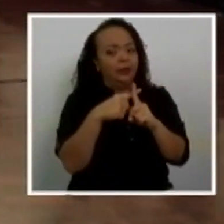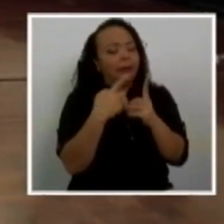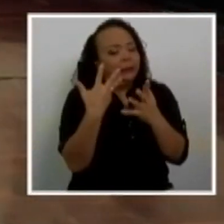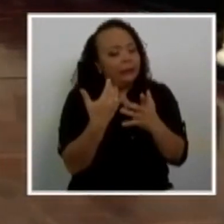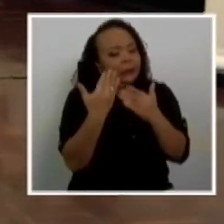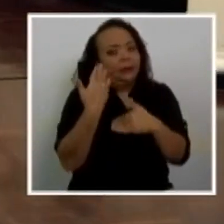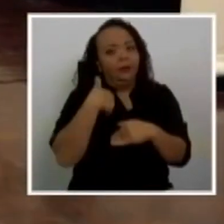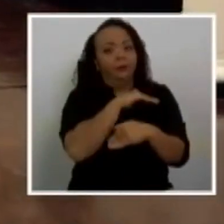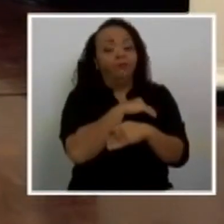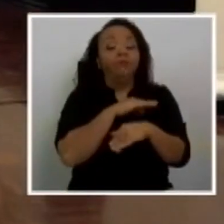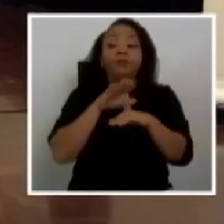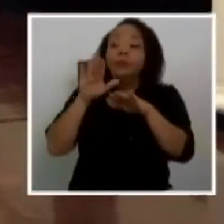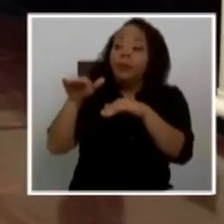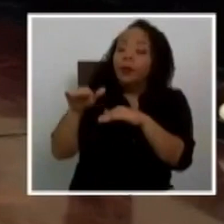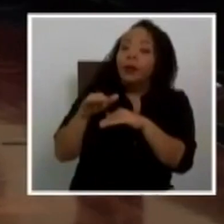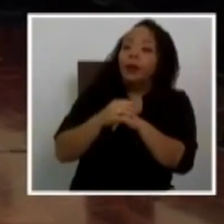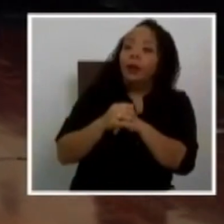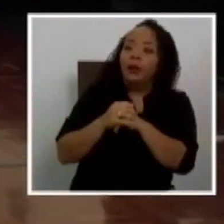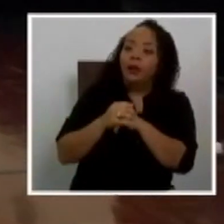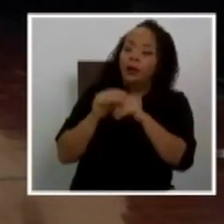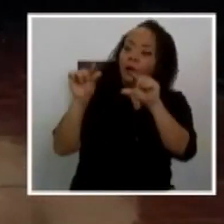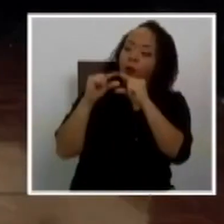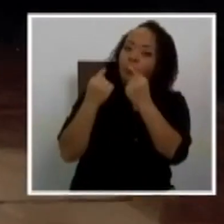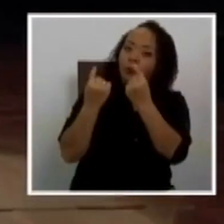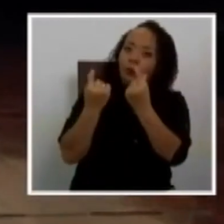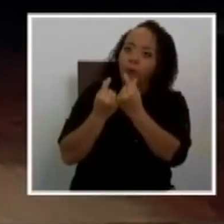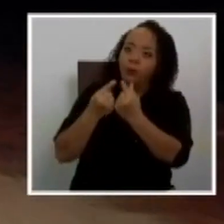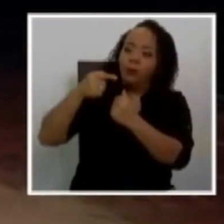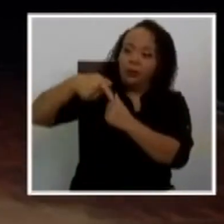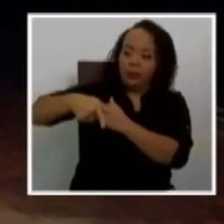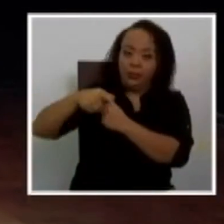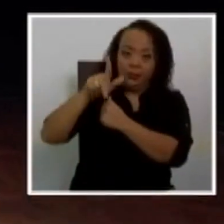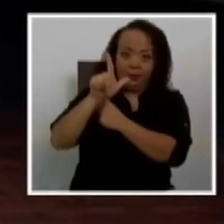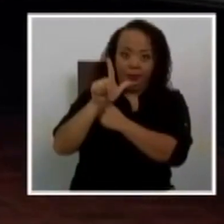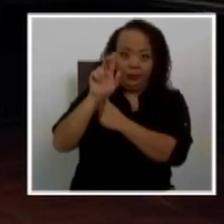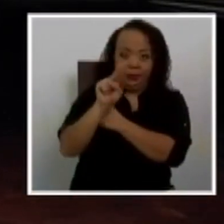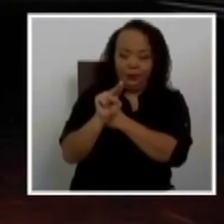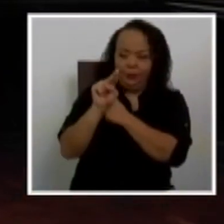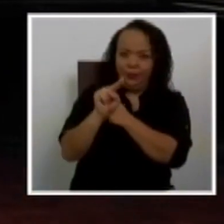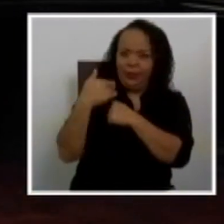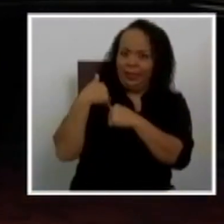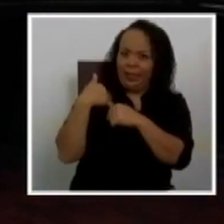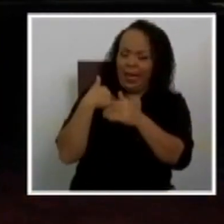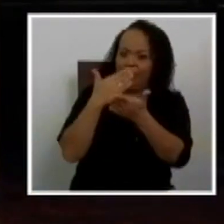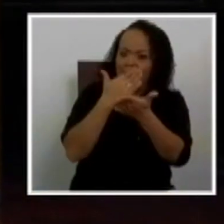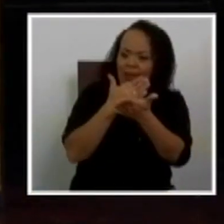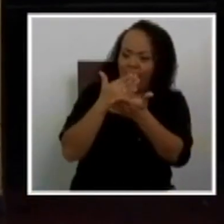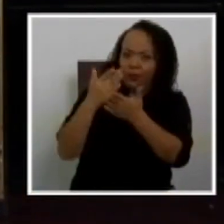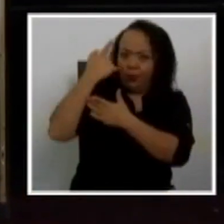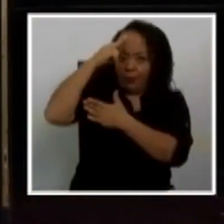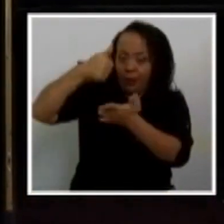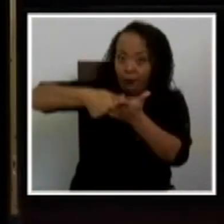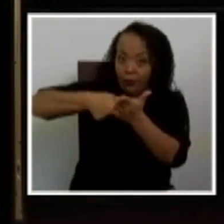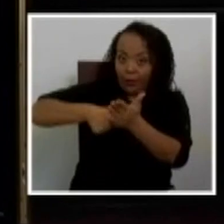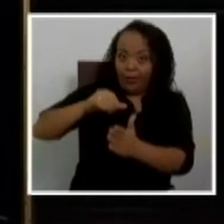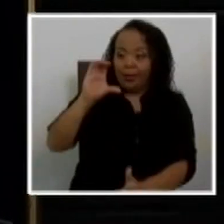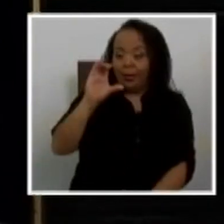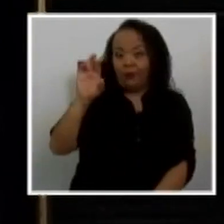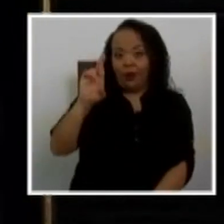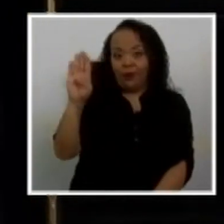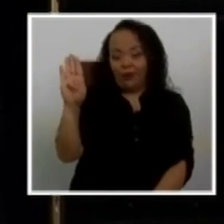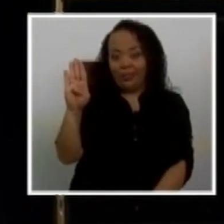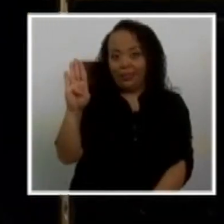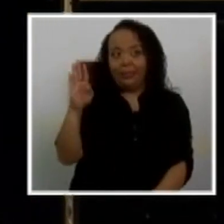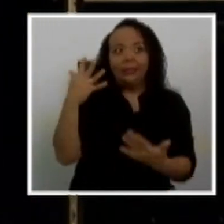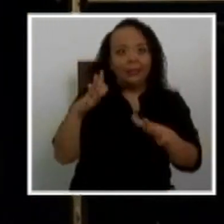Cristiana y Eduardo Cruzan, jefe de fracción del Partido Restauración Nacional. En el caso del Social Cristiano asegura que ellos desean